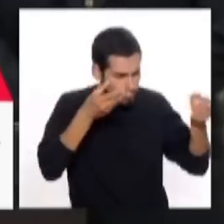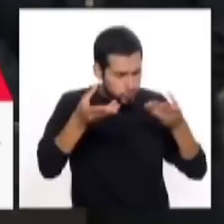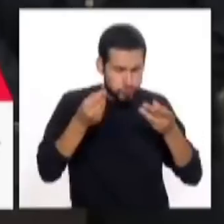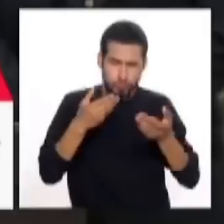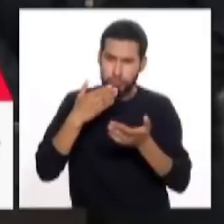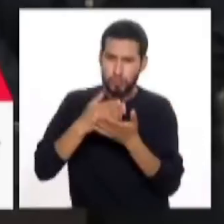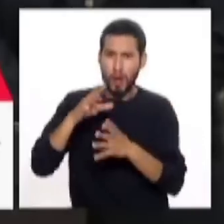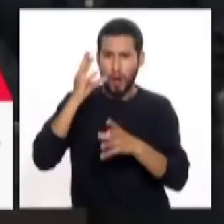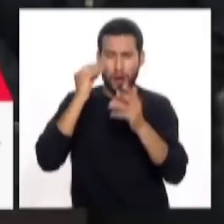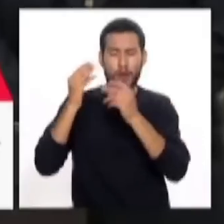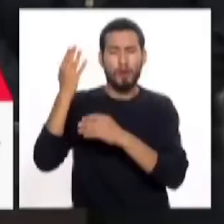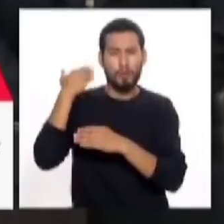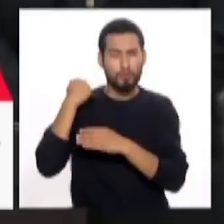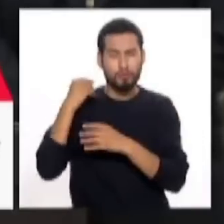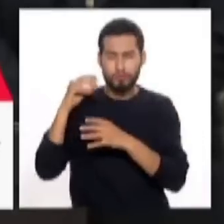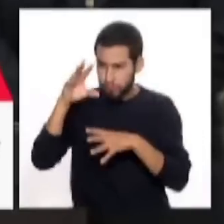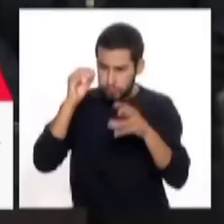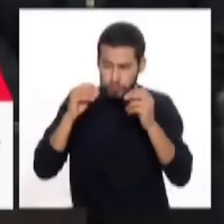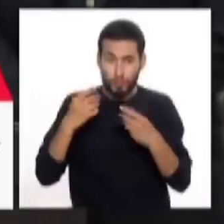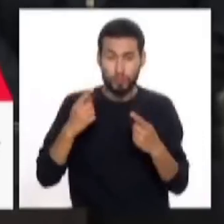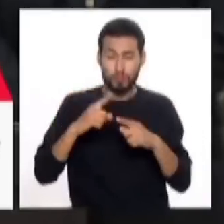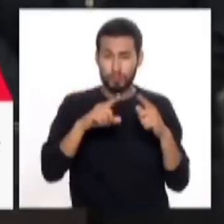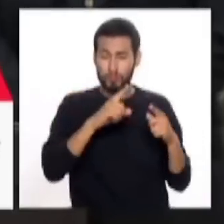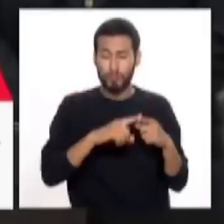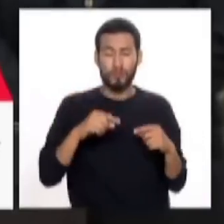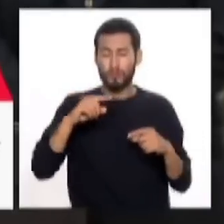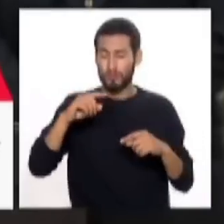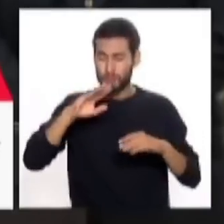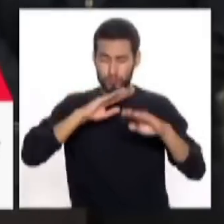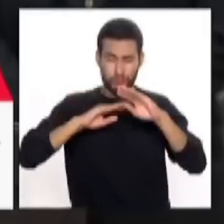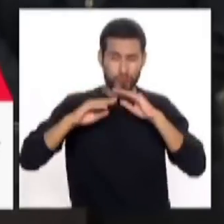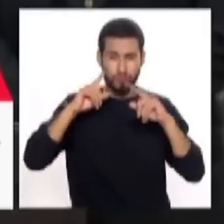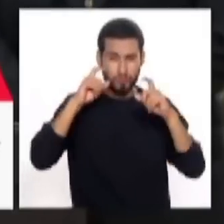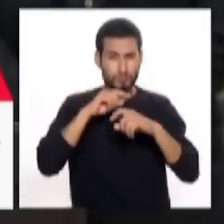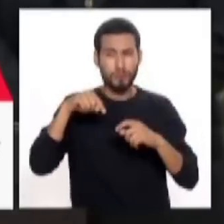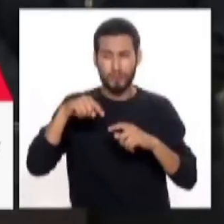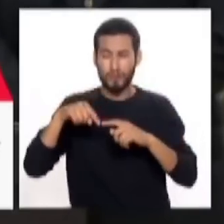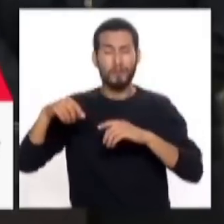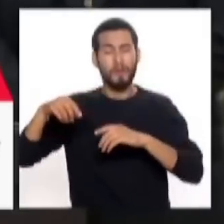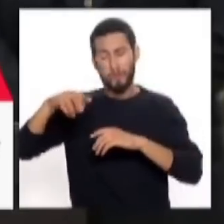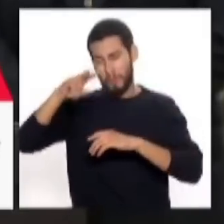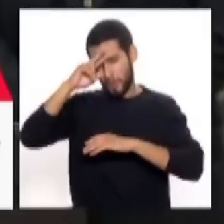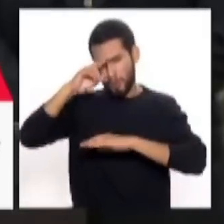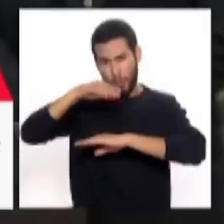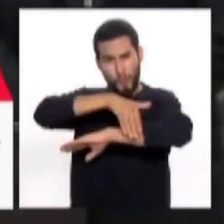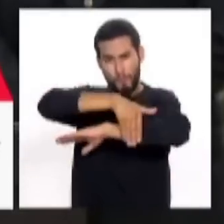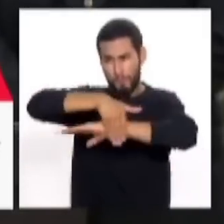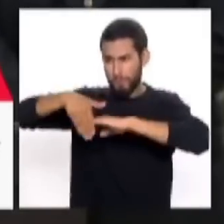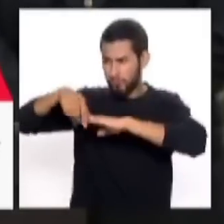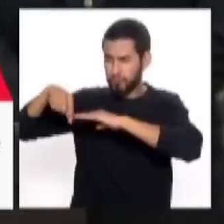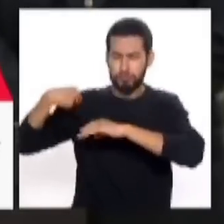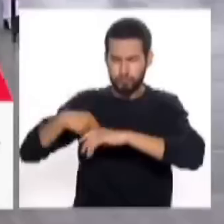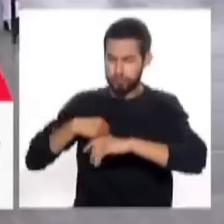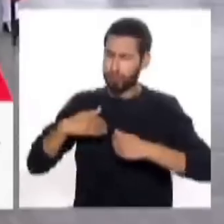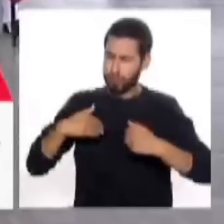aprendidas, enfrentando los desafíos que cruzan nuestras fronteras con profesionalismo y